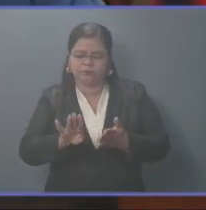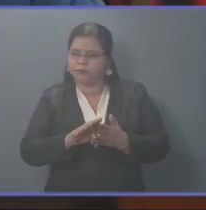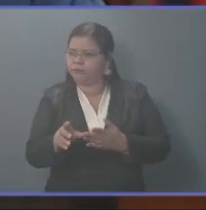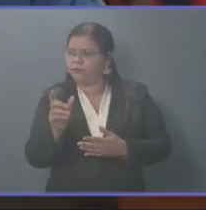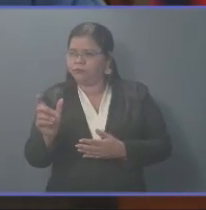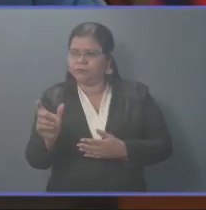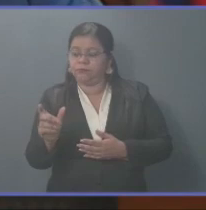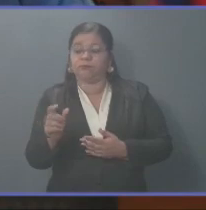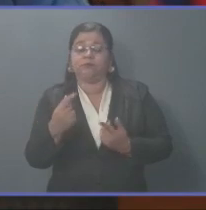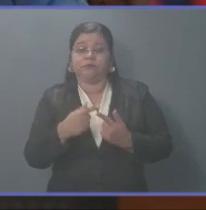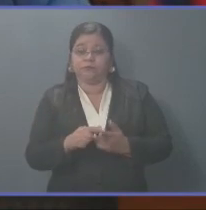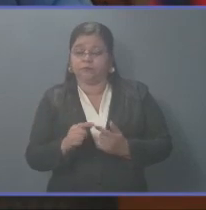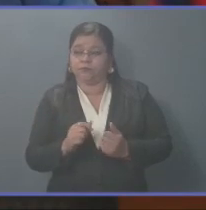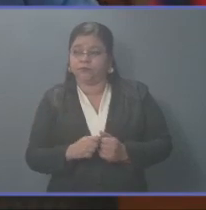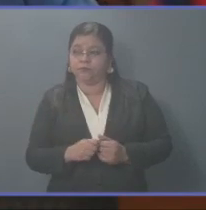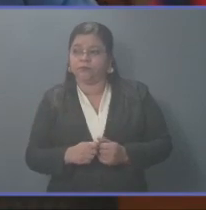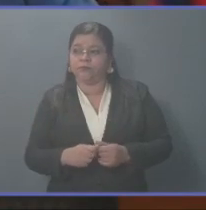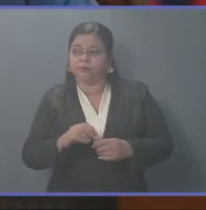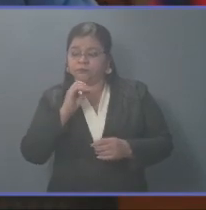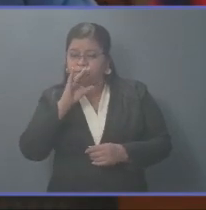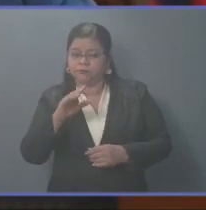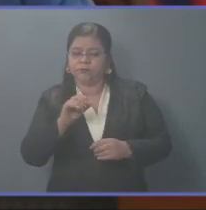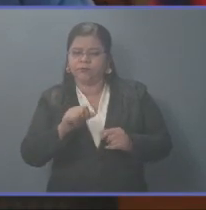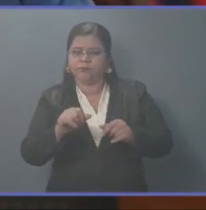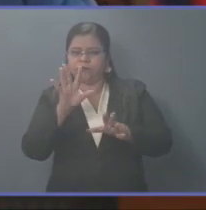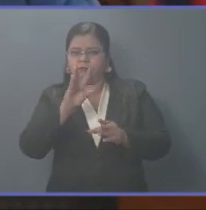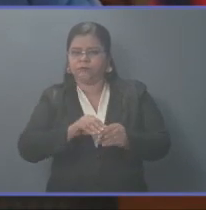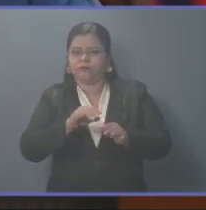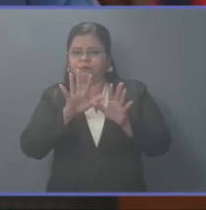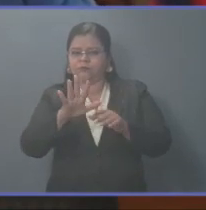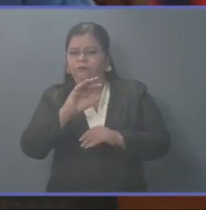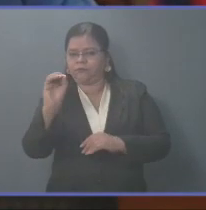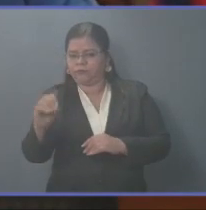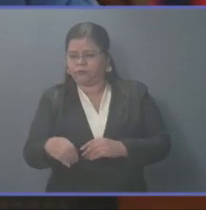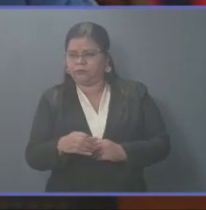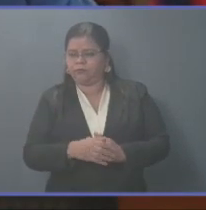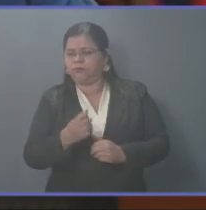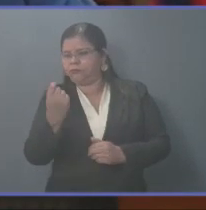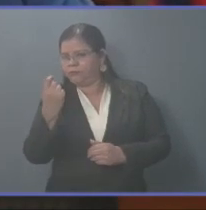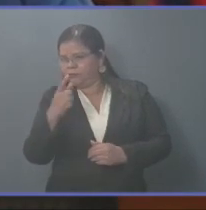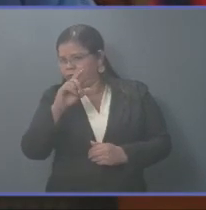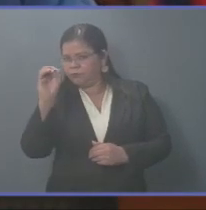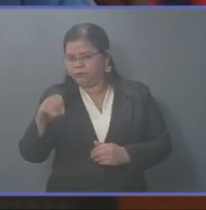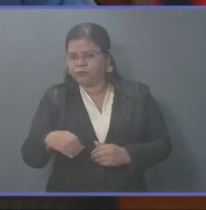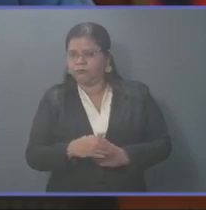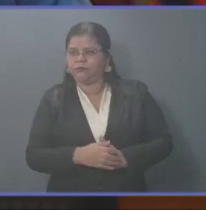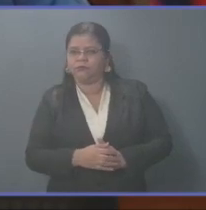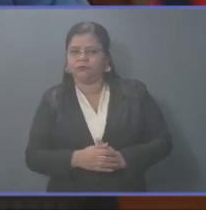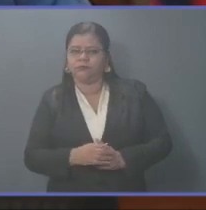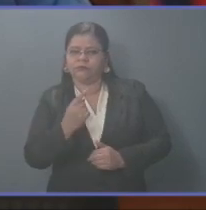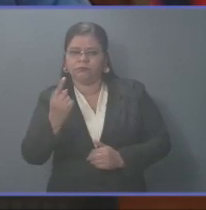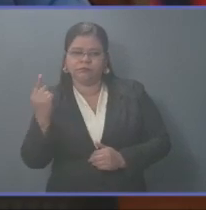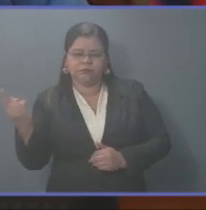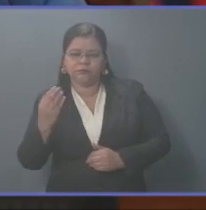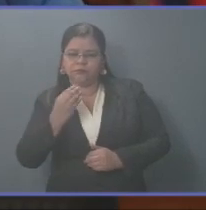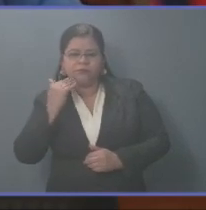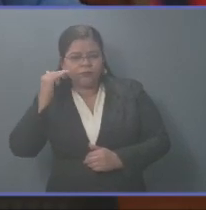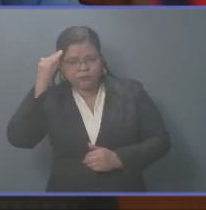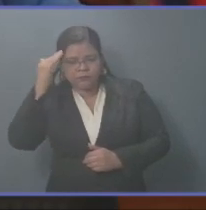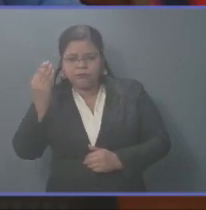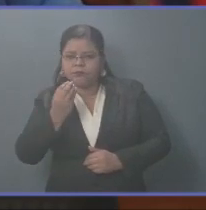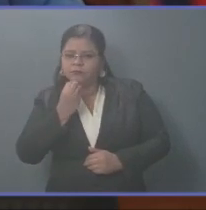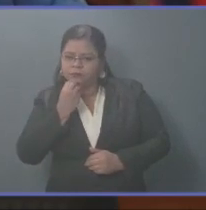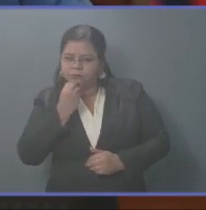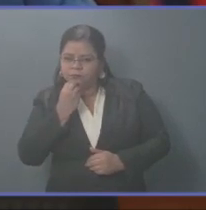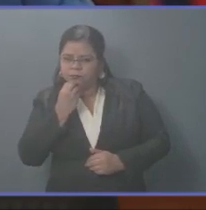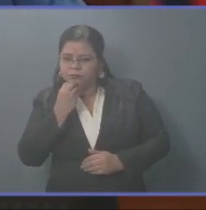el porcentaje y es un promedio de un 10%, 11% de los adultos mayores, de los cuales